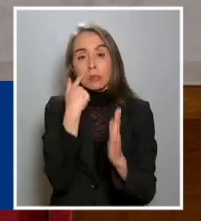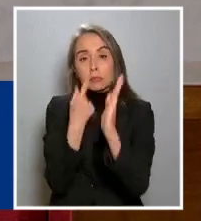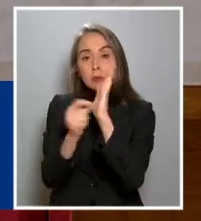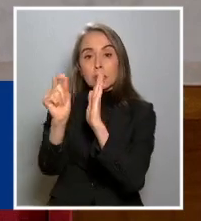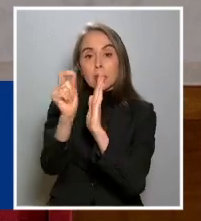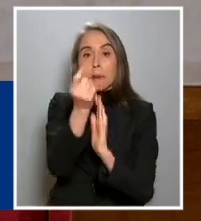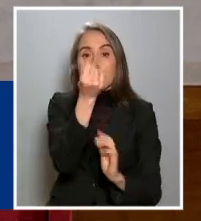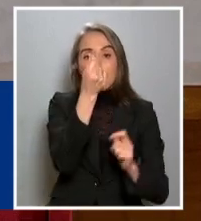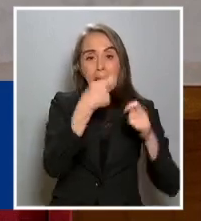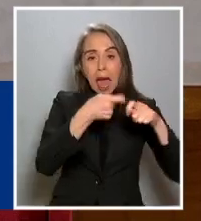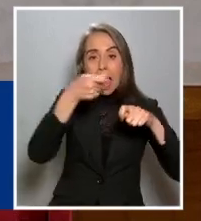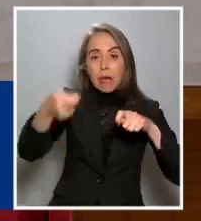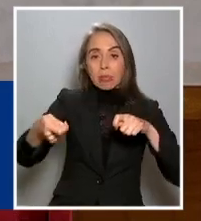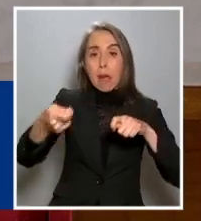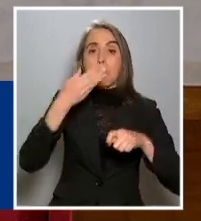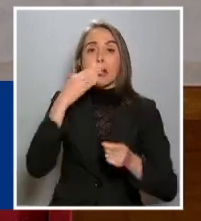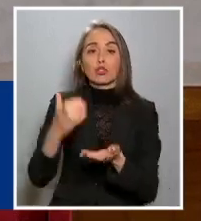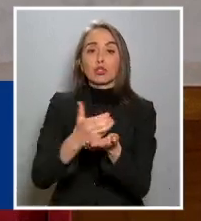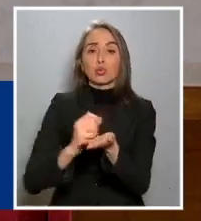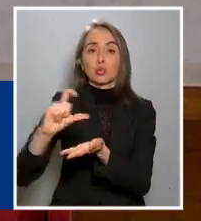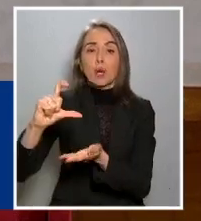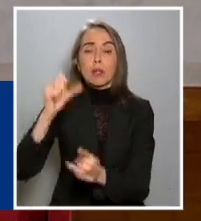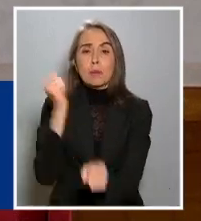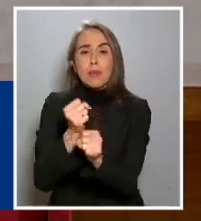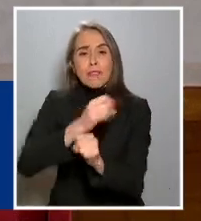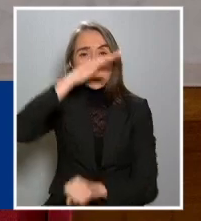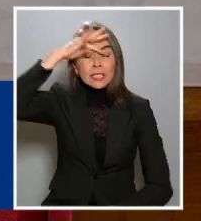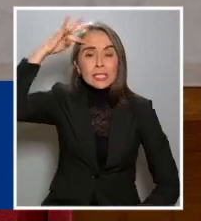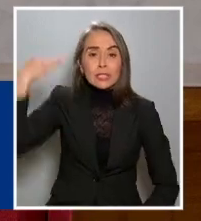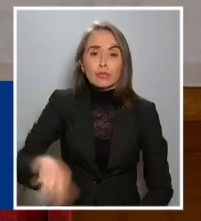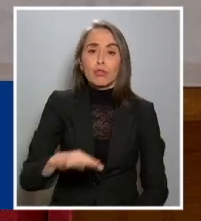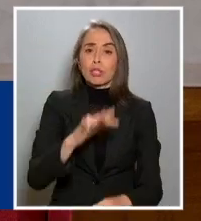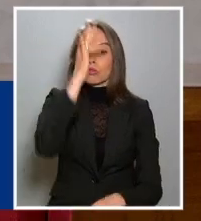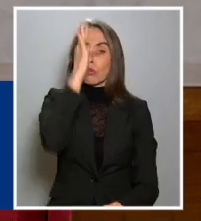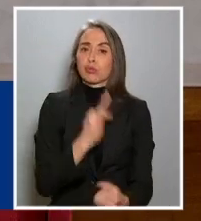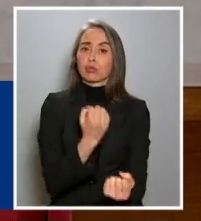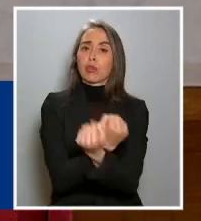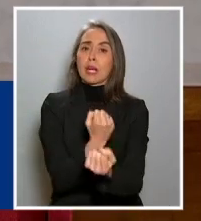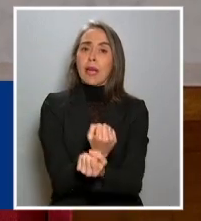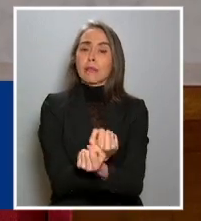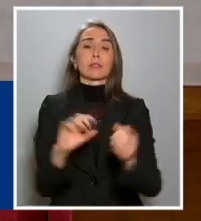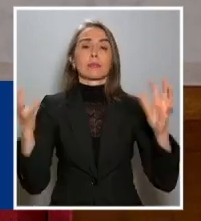reconocimiento monetario más adecuado a la esforzada labor que realizan los carabineros.